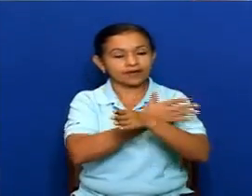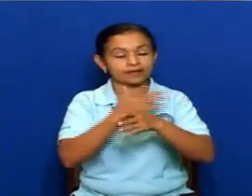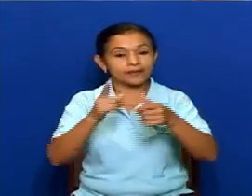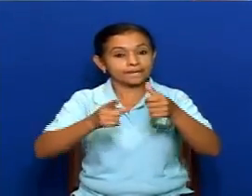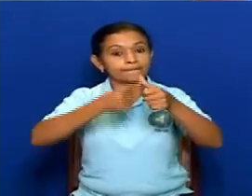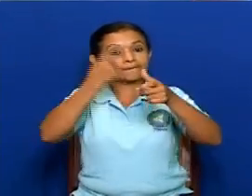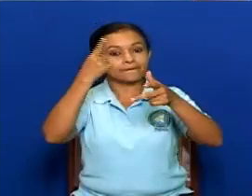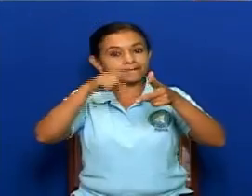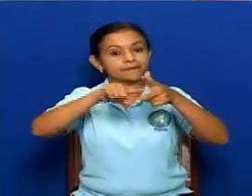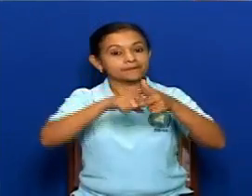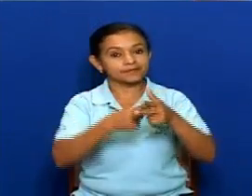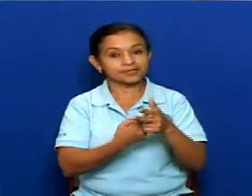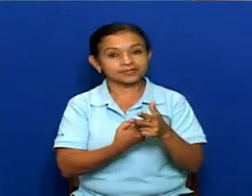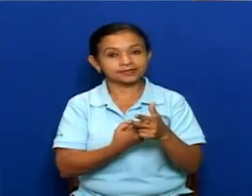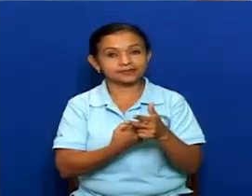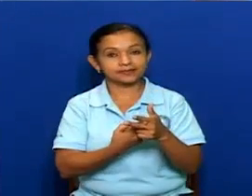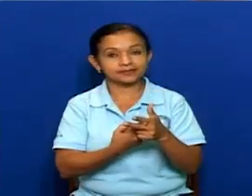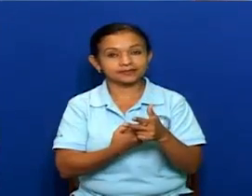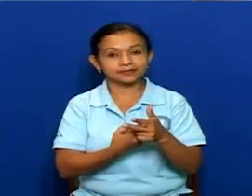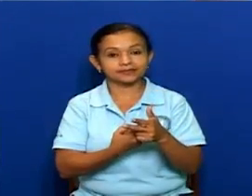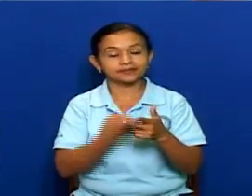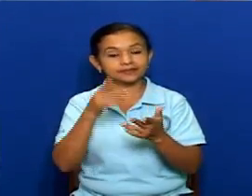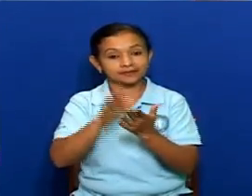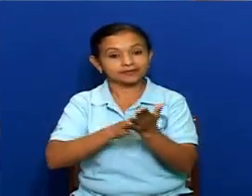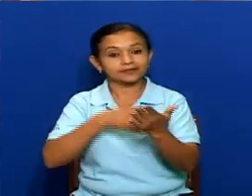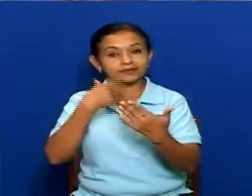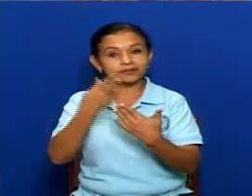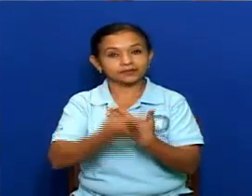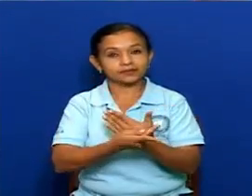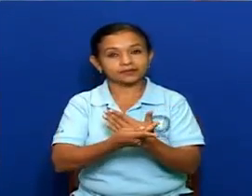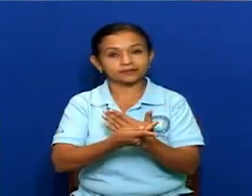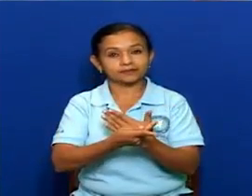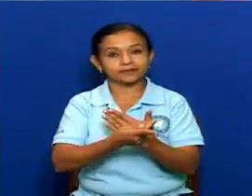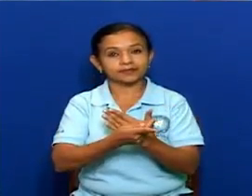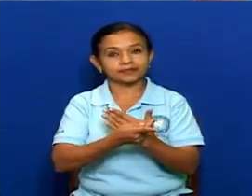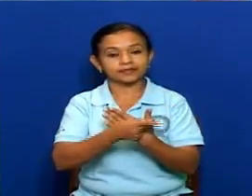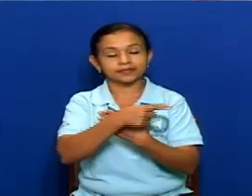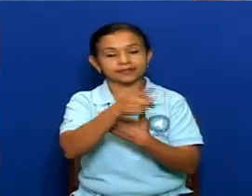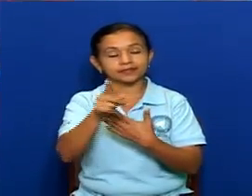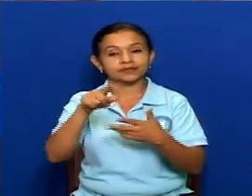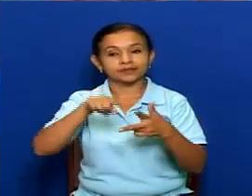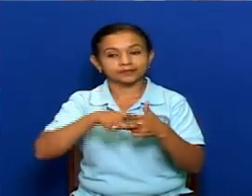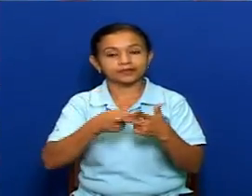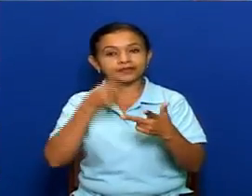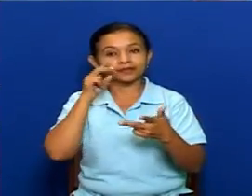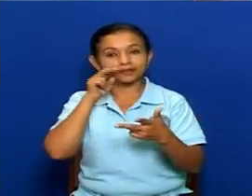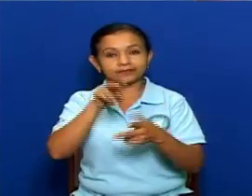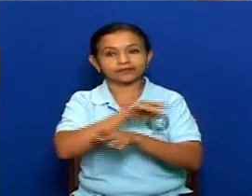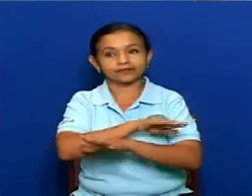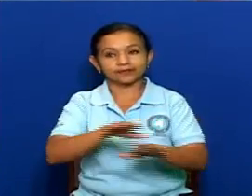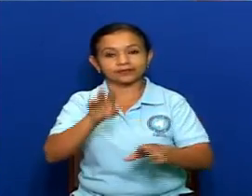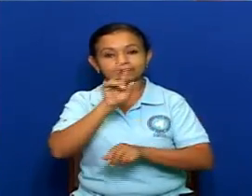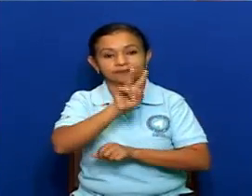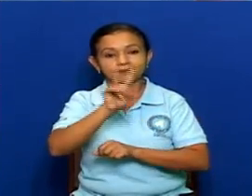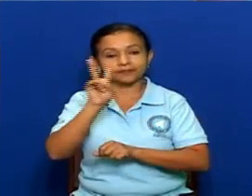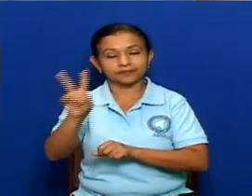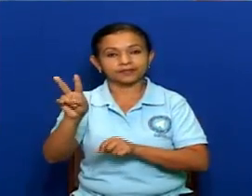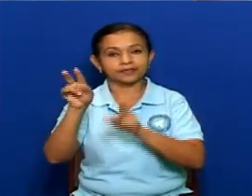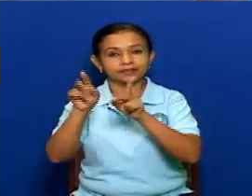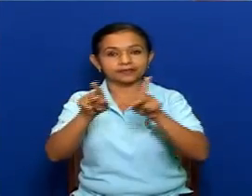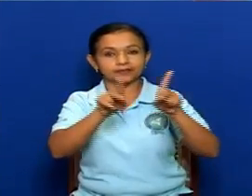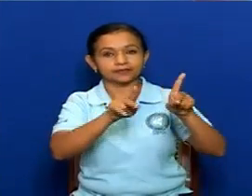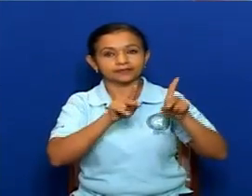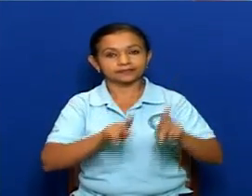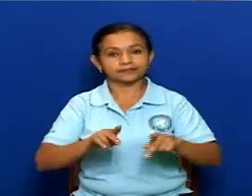el proceso de este programa. Y ellos vienen ahorita a terminar. Ahí tenemos 22 bachilleres, tenemos